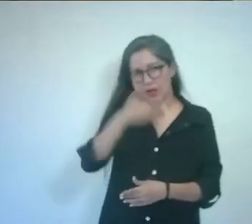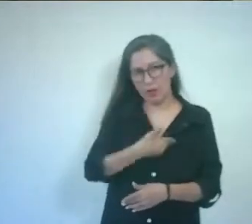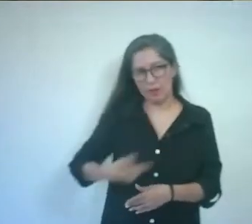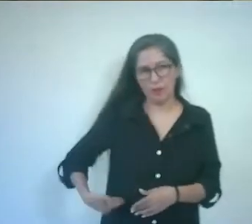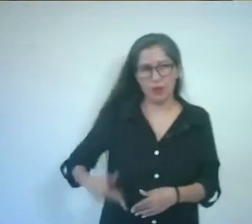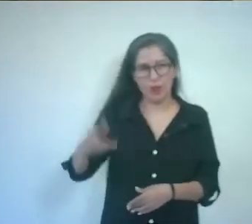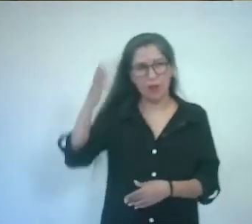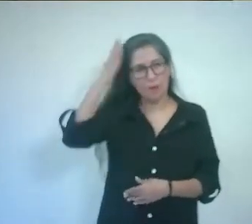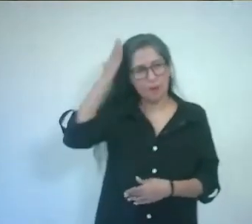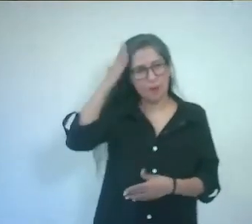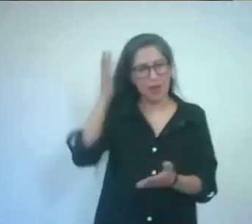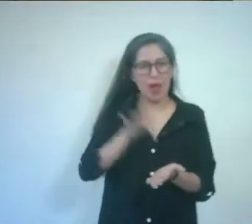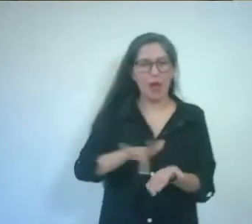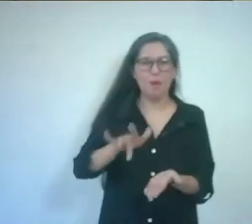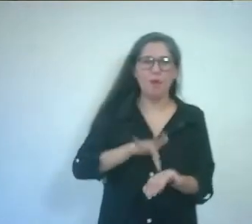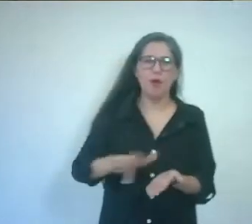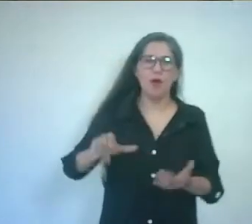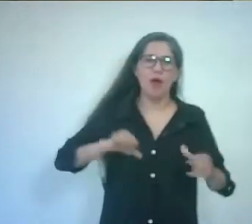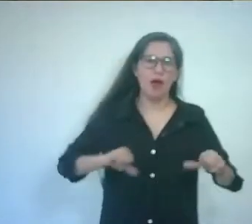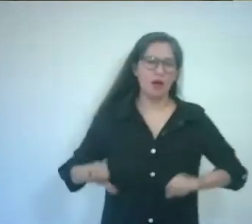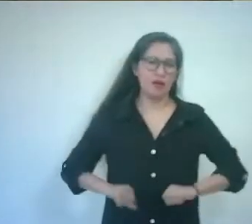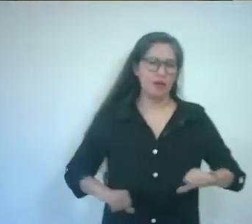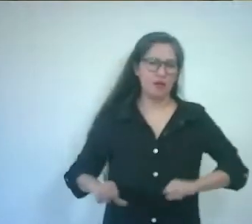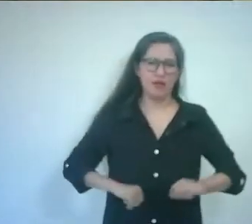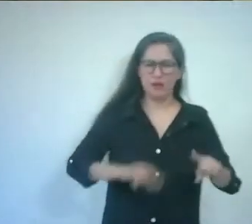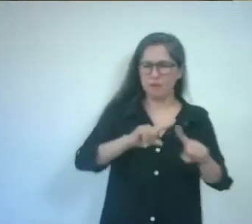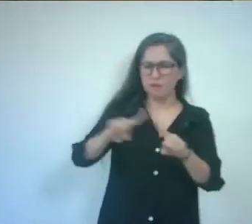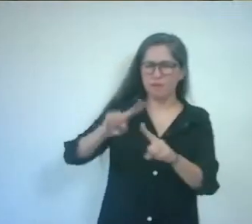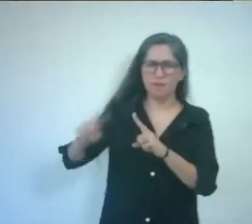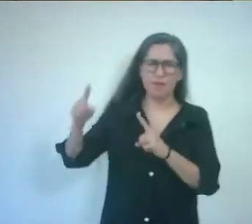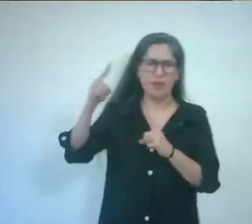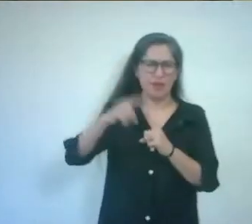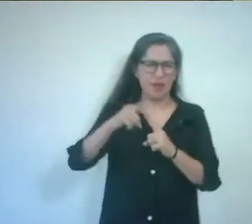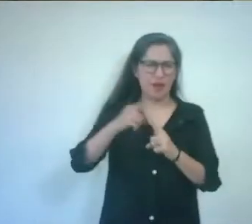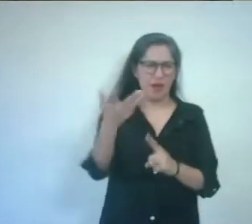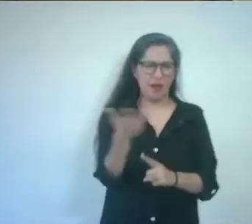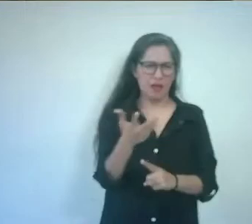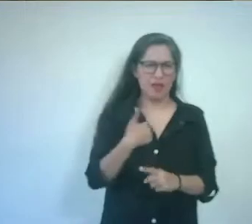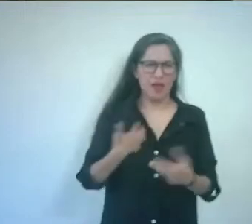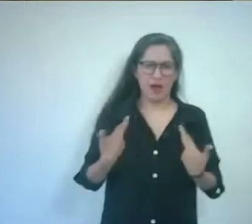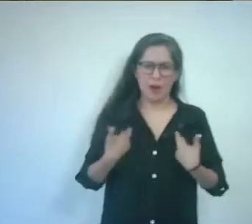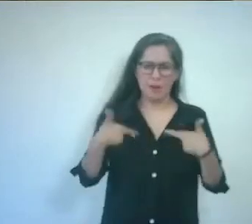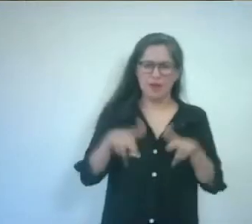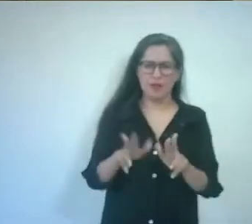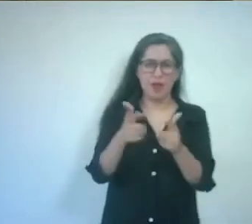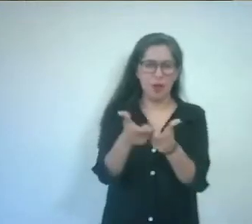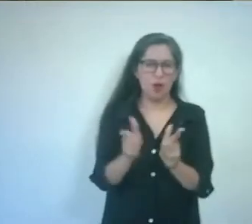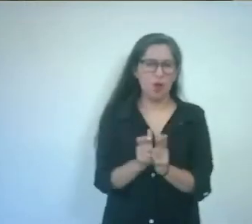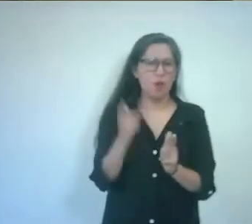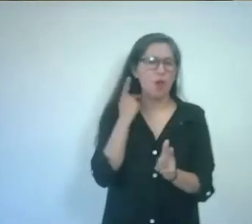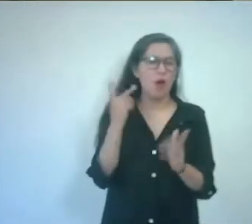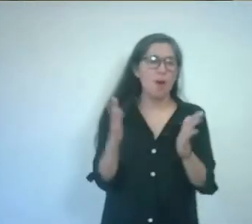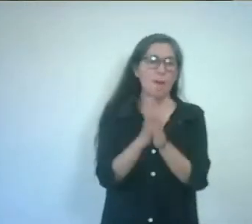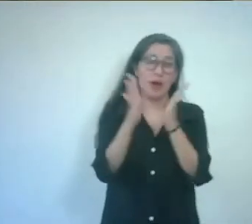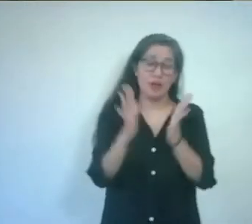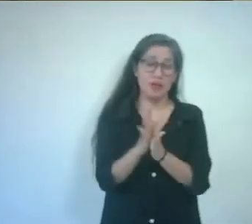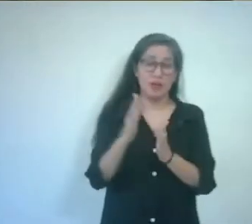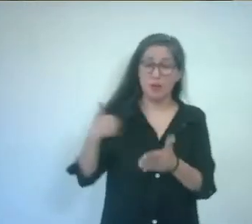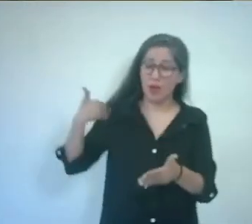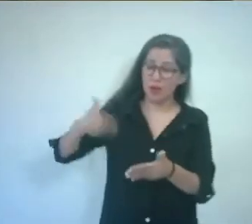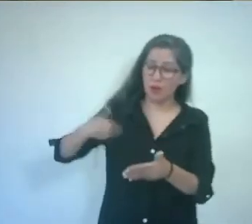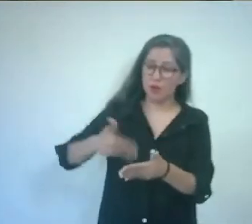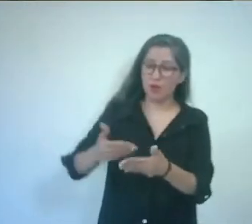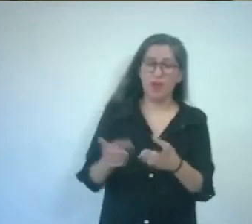su liderazgo y apoyo en las actividades y tareas realizadas, de las representaciones partidistas que han participado durante el desarrollo de